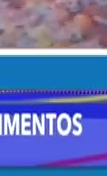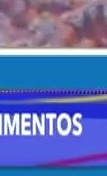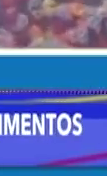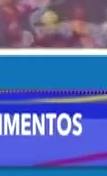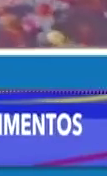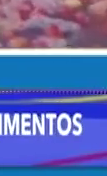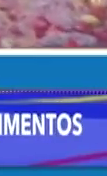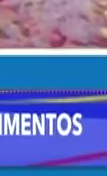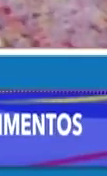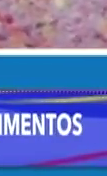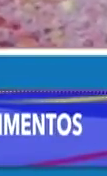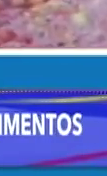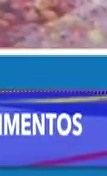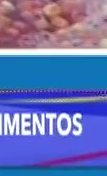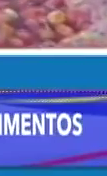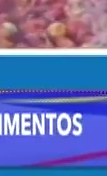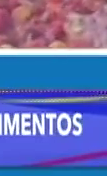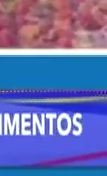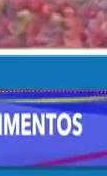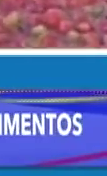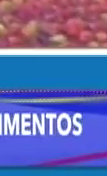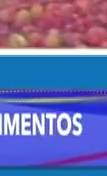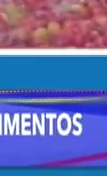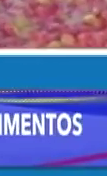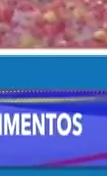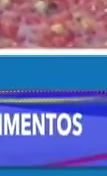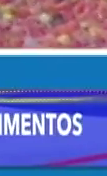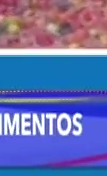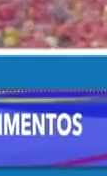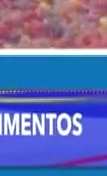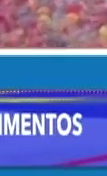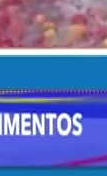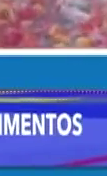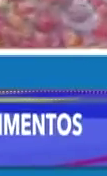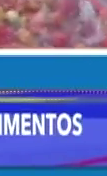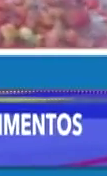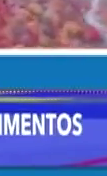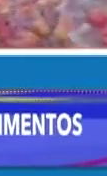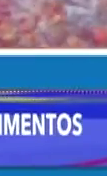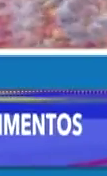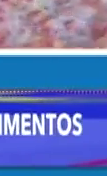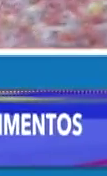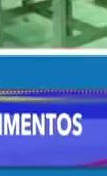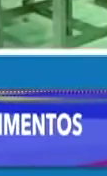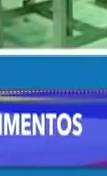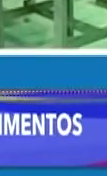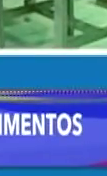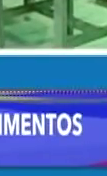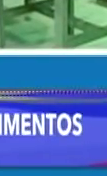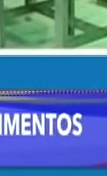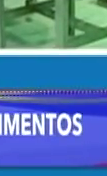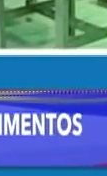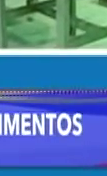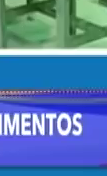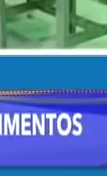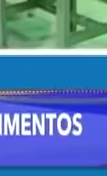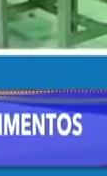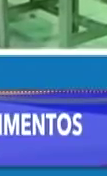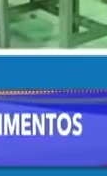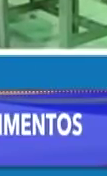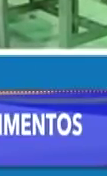conceptos los principios en nuestra ética y hay que impulsarlo inclusive yo hago un llamado